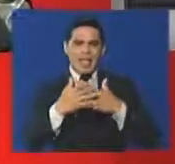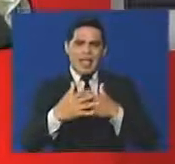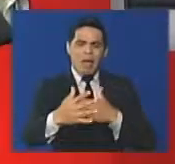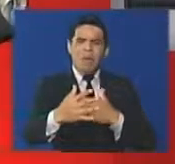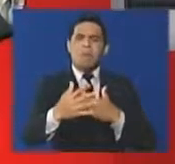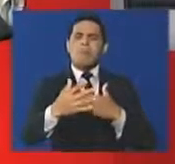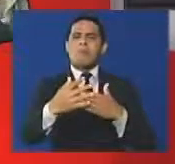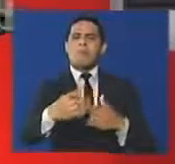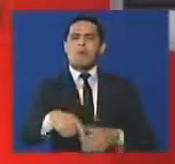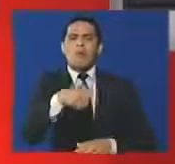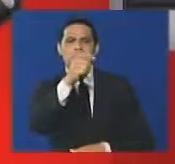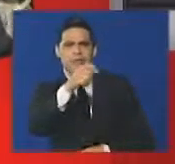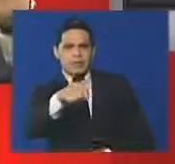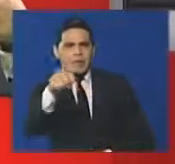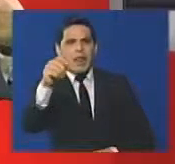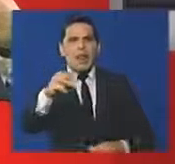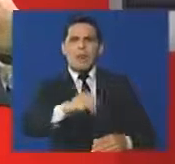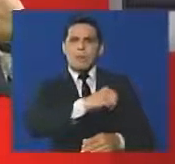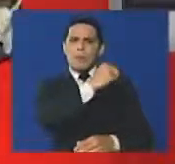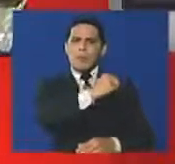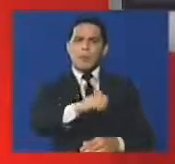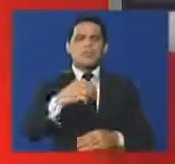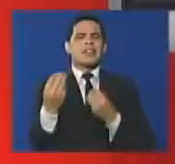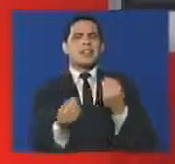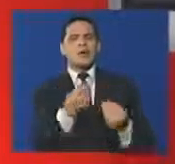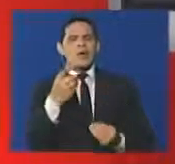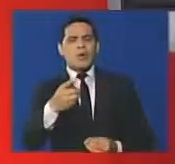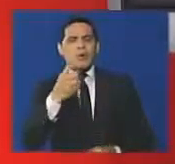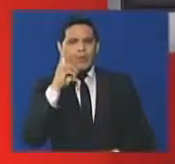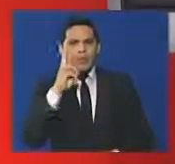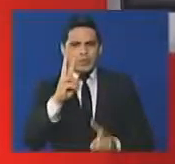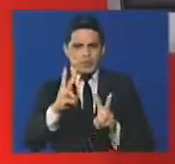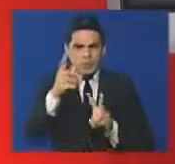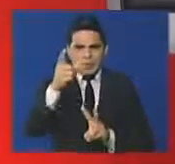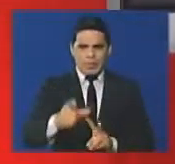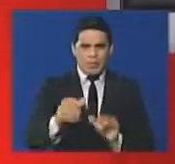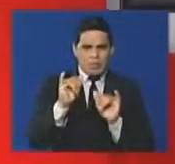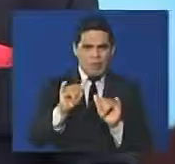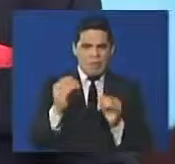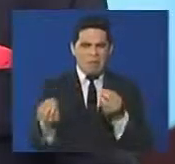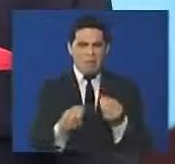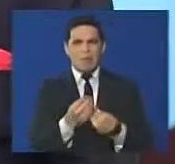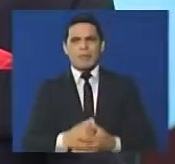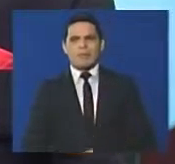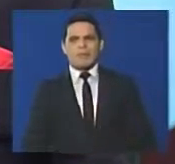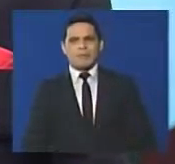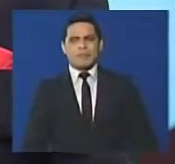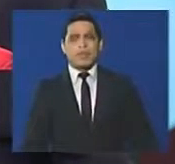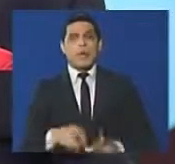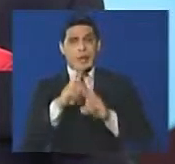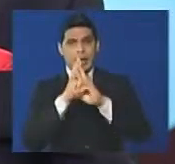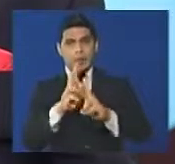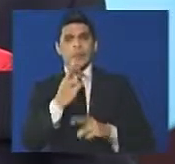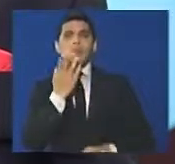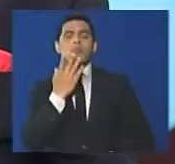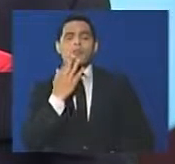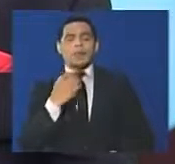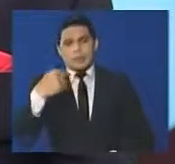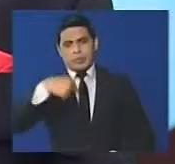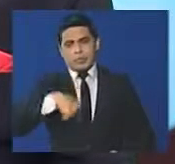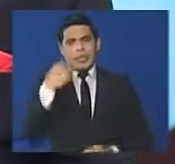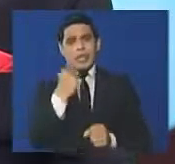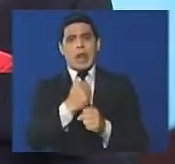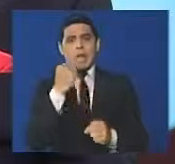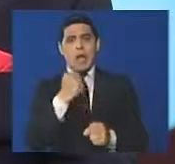¿Cómo se observa a sí mismo Ángelo Pagliuca? Bueno, trabajar en la música para mí